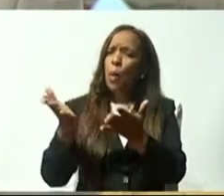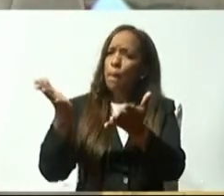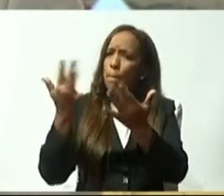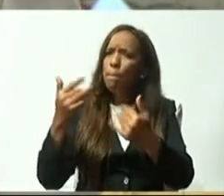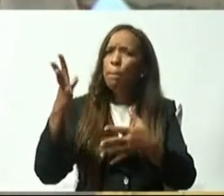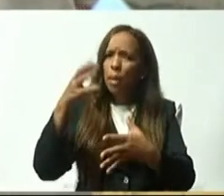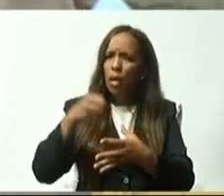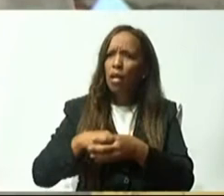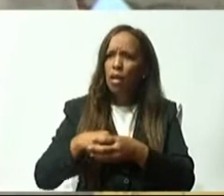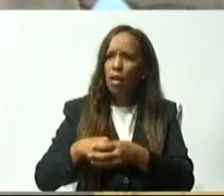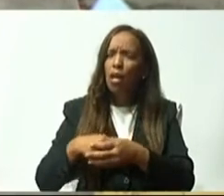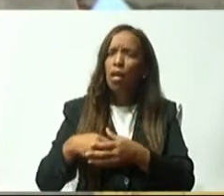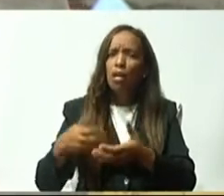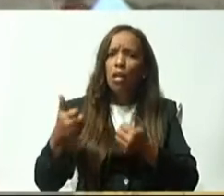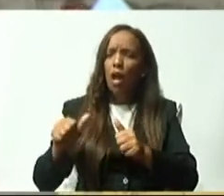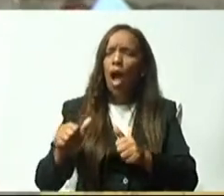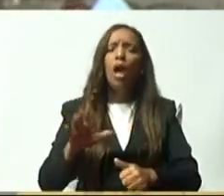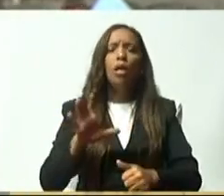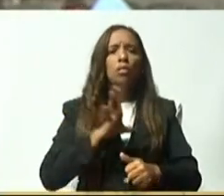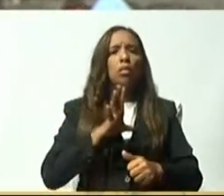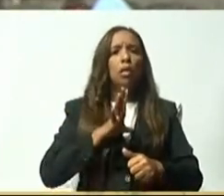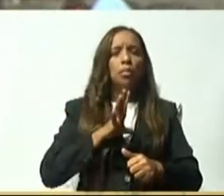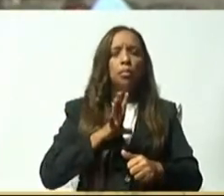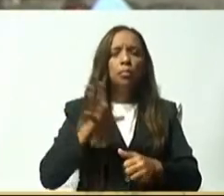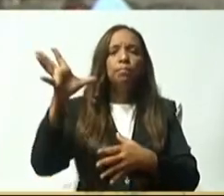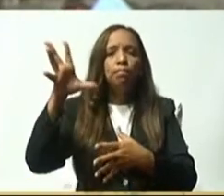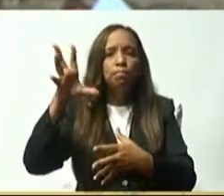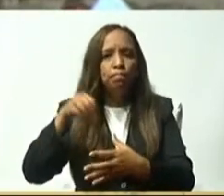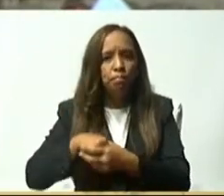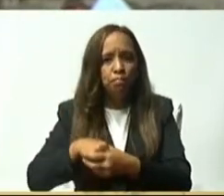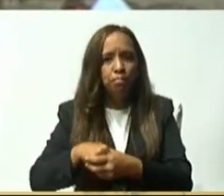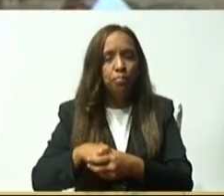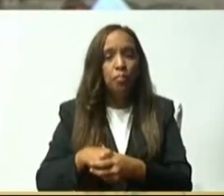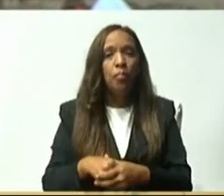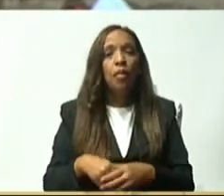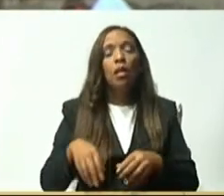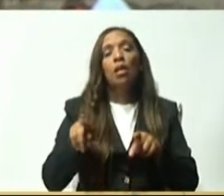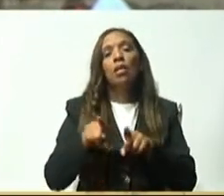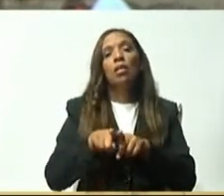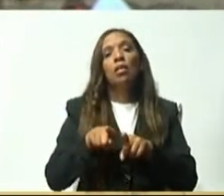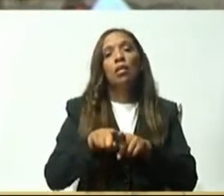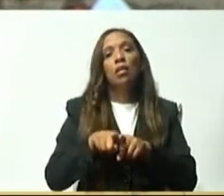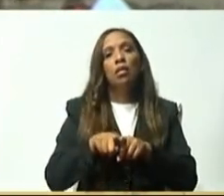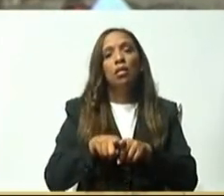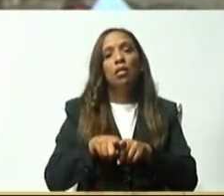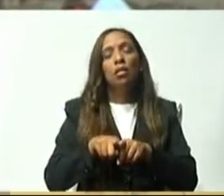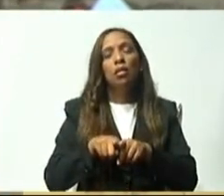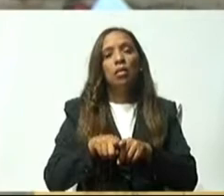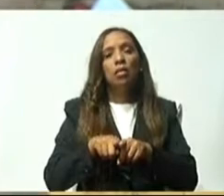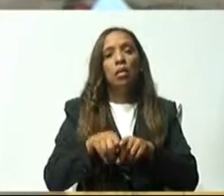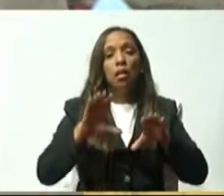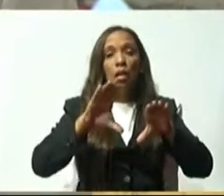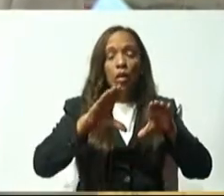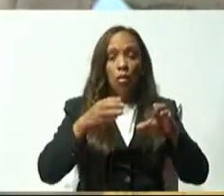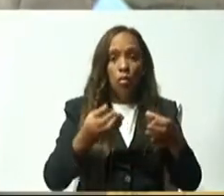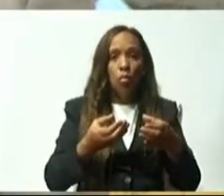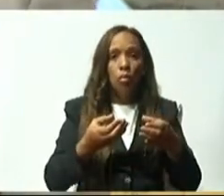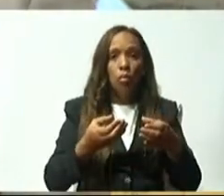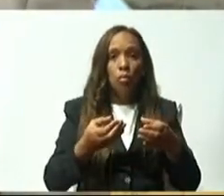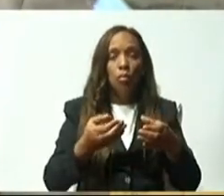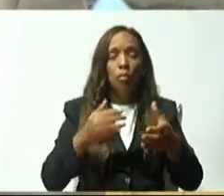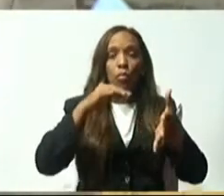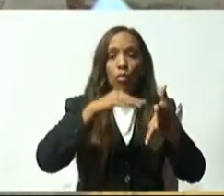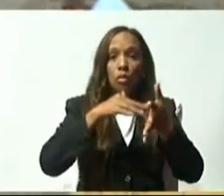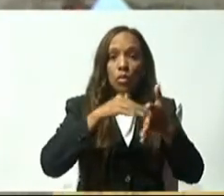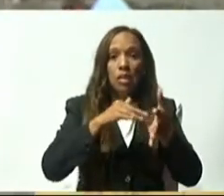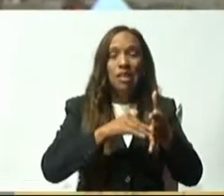Luego de mi primera gestión, resulté reelecto a la presidencia de la Federación de Estudiantes Dominicanos, venciendo obstáculos mayores a los anteriores y siendo